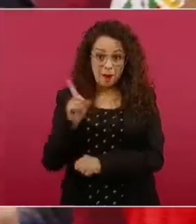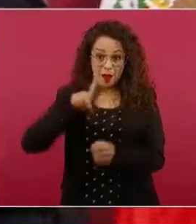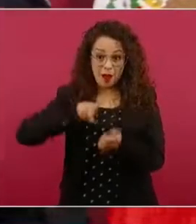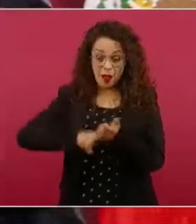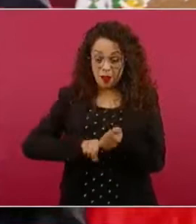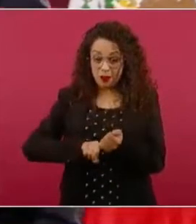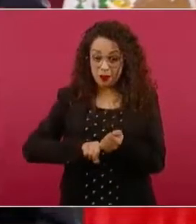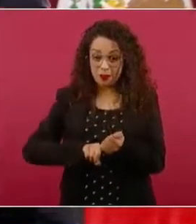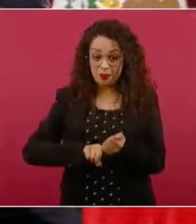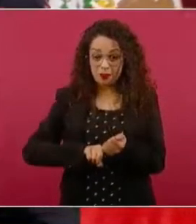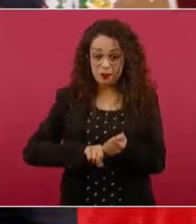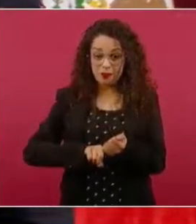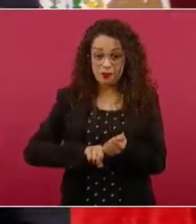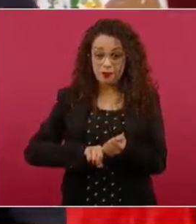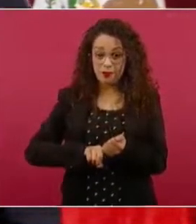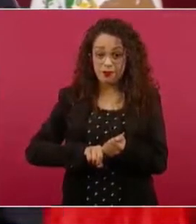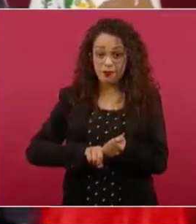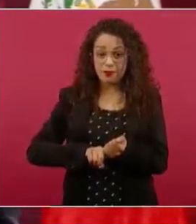de